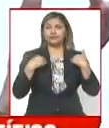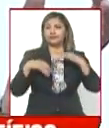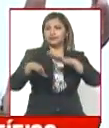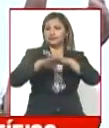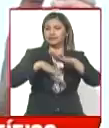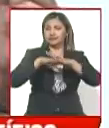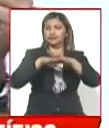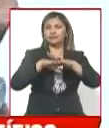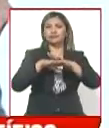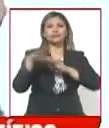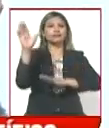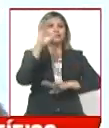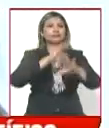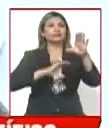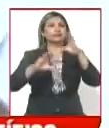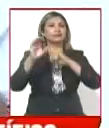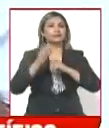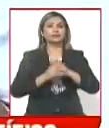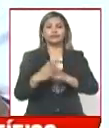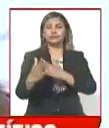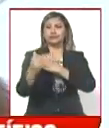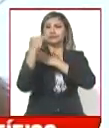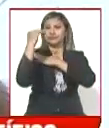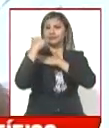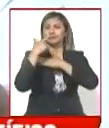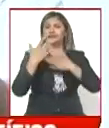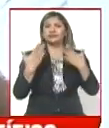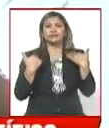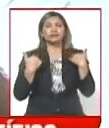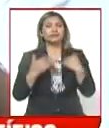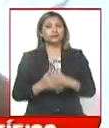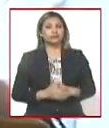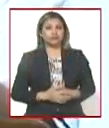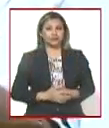esencia buscar que Santa Cruz entre en la era de